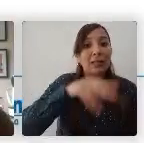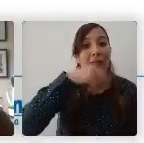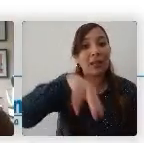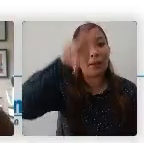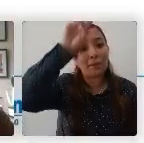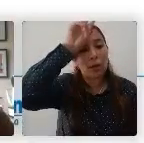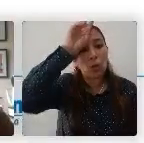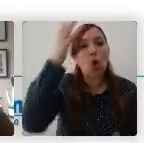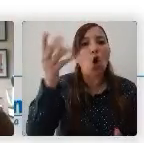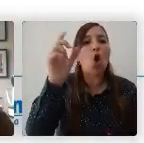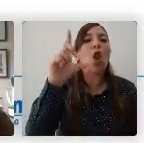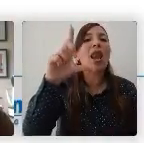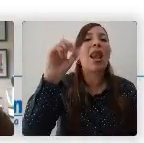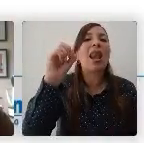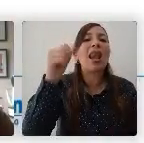latinoamérica